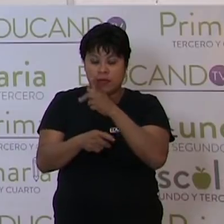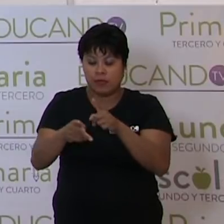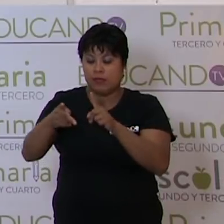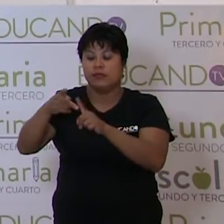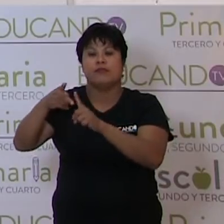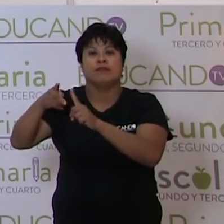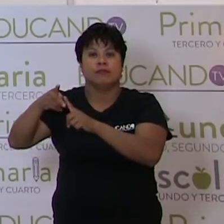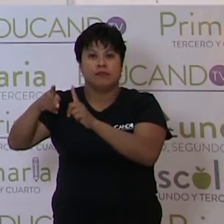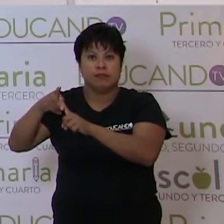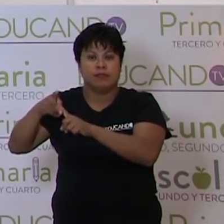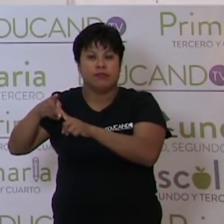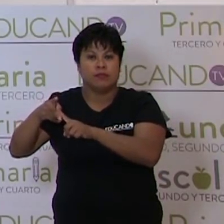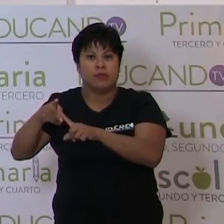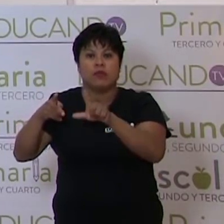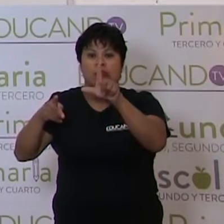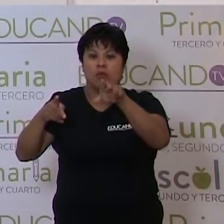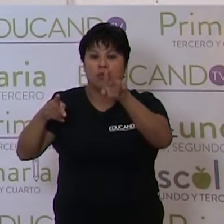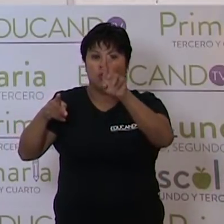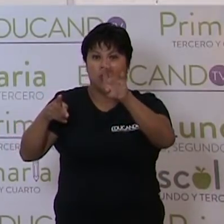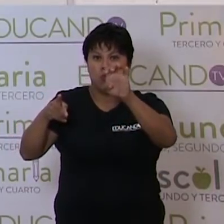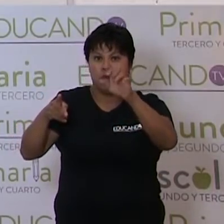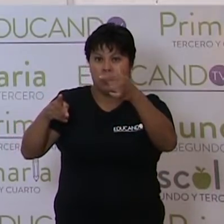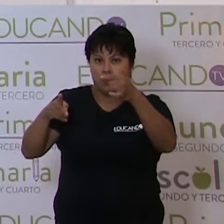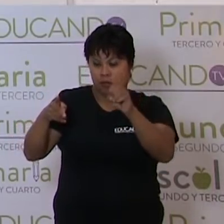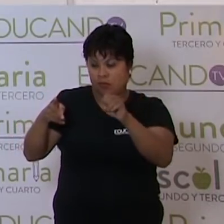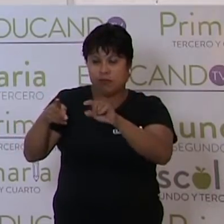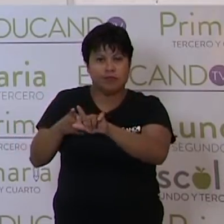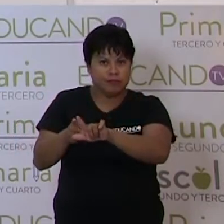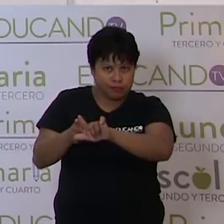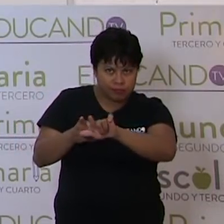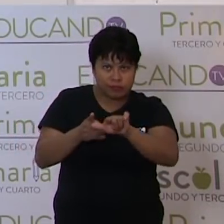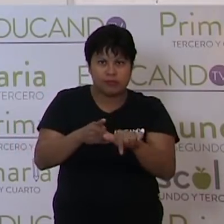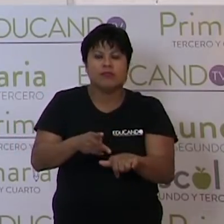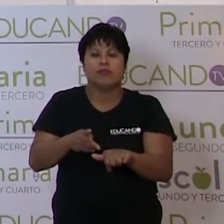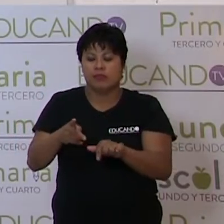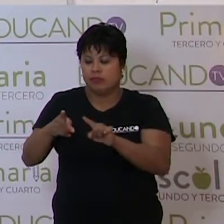la siguiente es luego